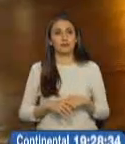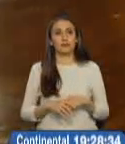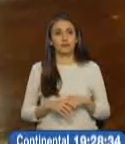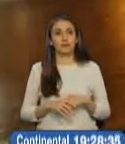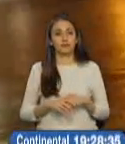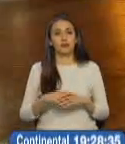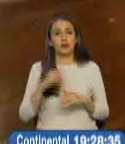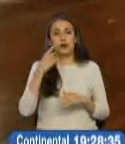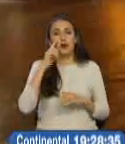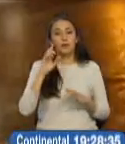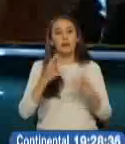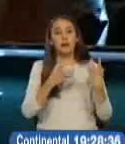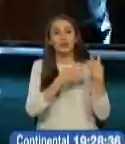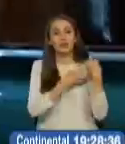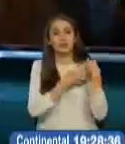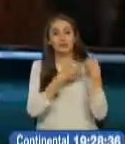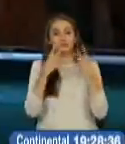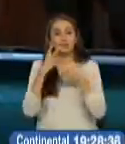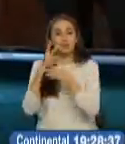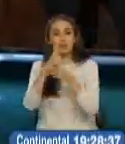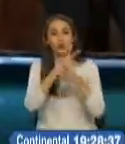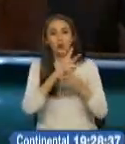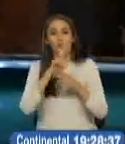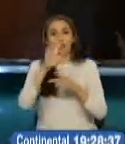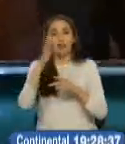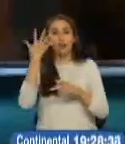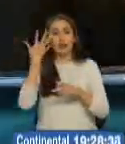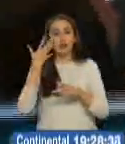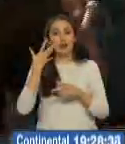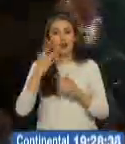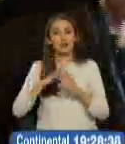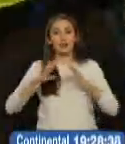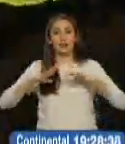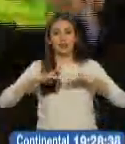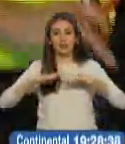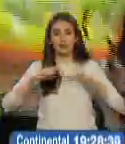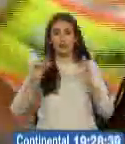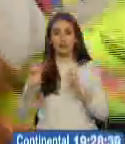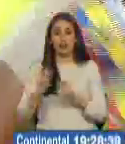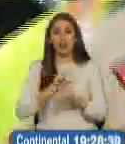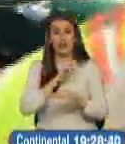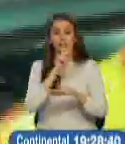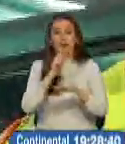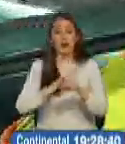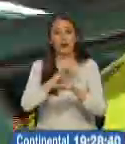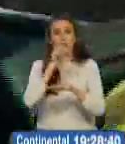Para garantizar la seguridad ciudadana durante los días de este feriado correspondiente a la conmemoración de la Batalla